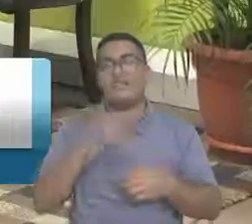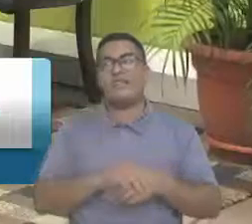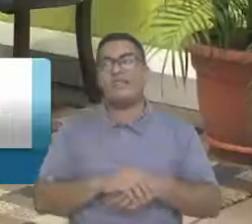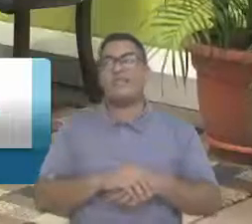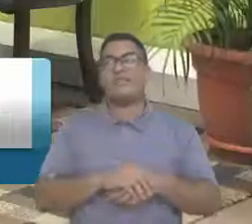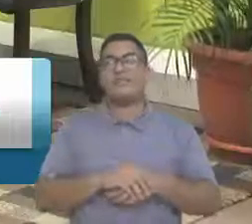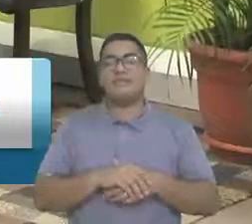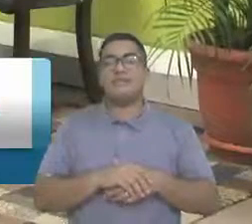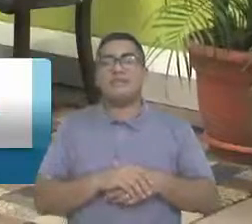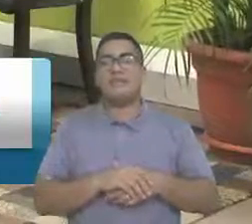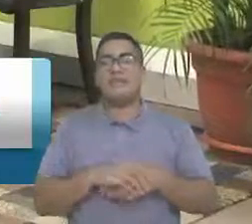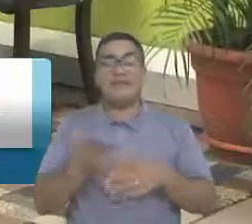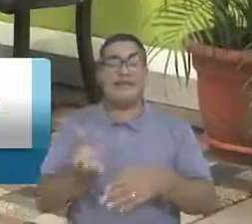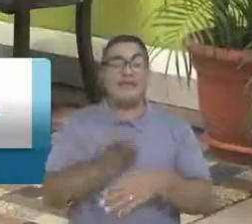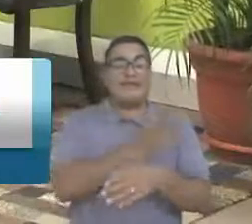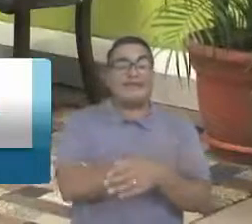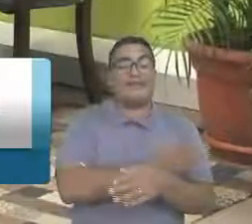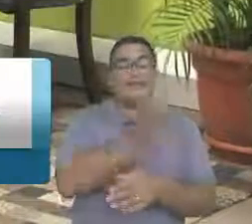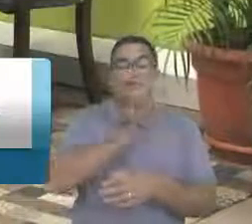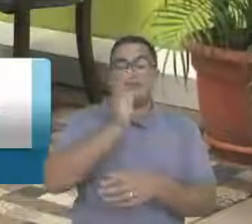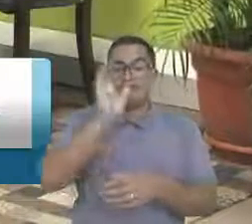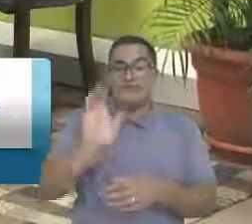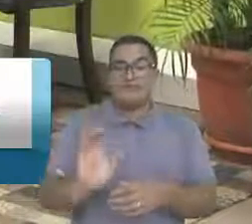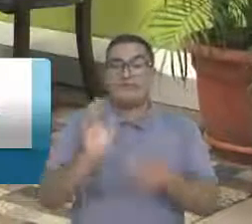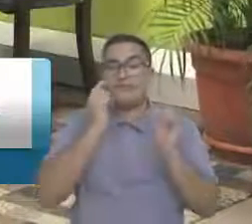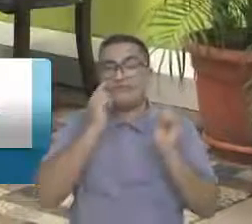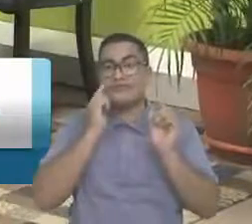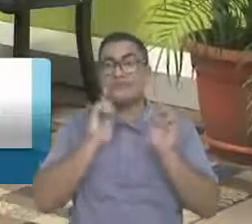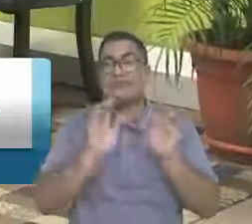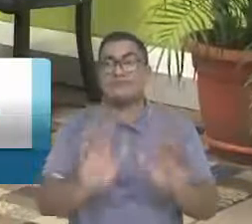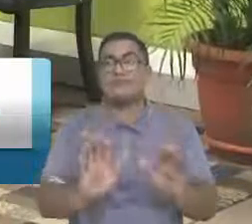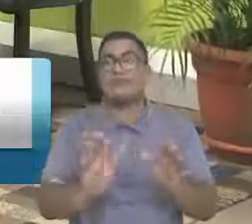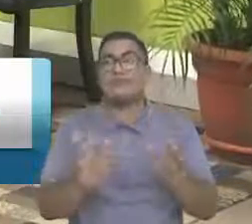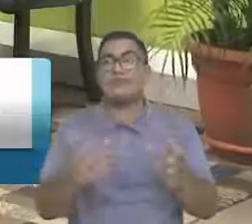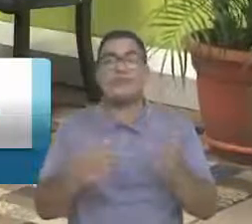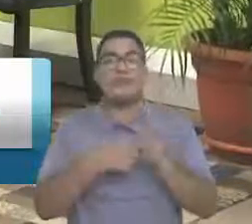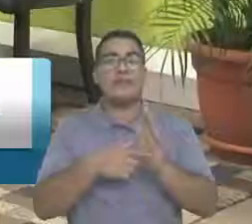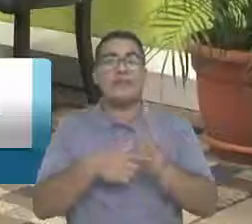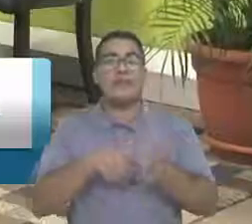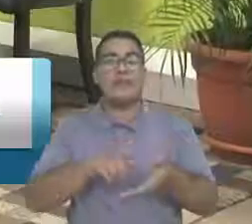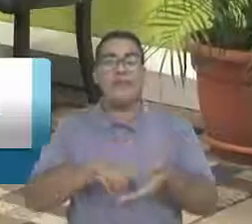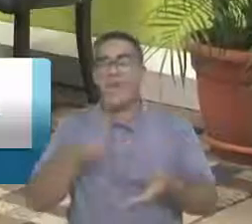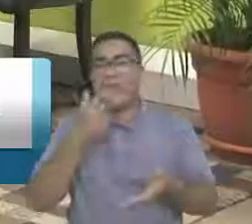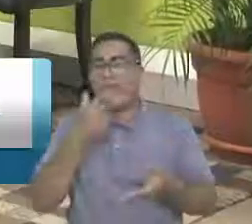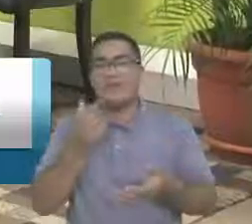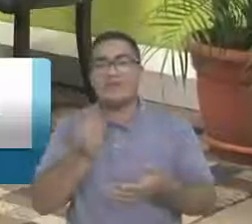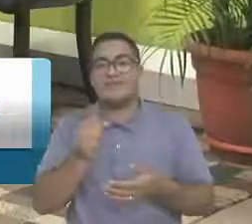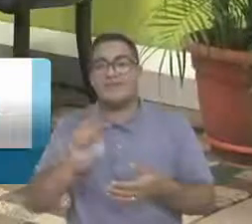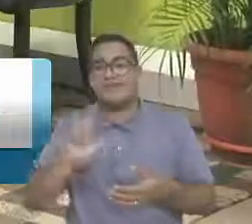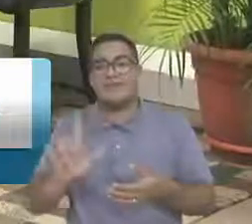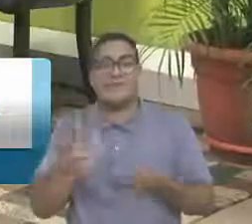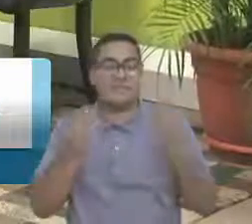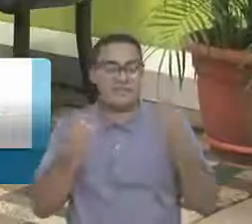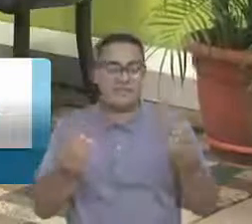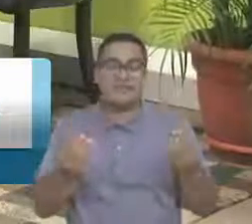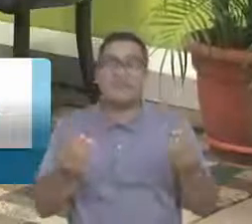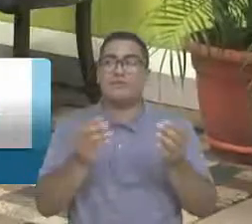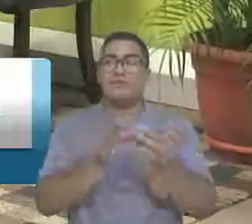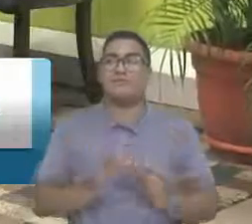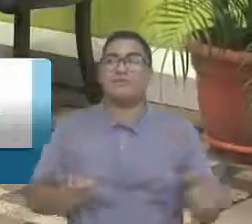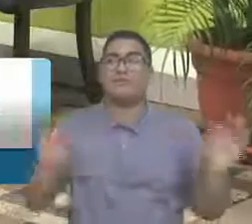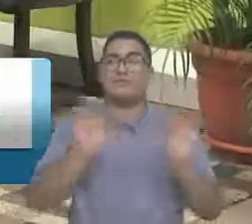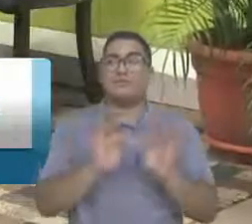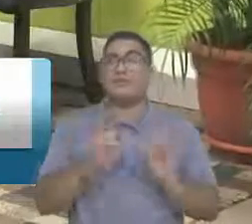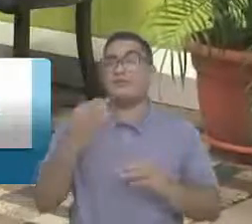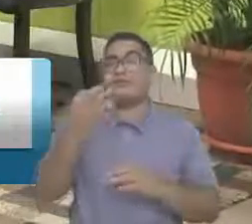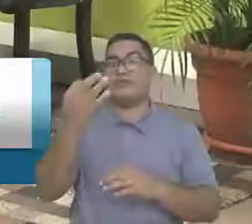no prevengo desde la infancia el consumo de azúcar, el consumo de sal, yo en el futuro voy a tener